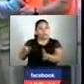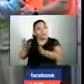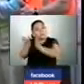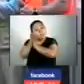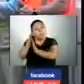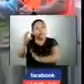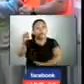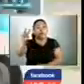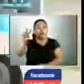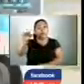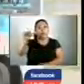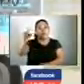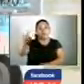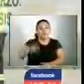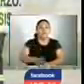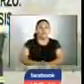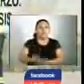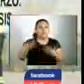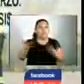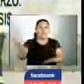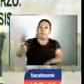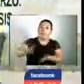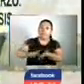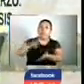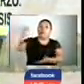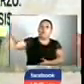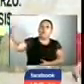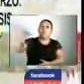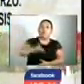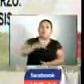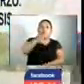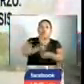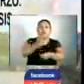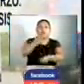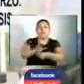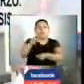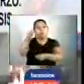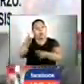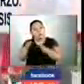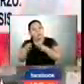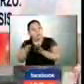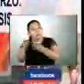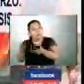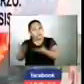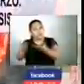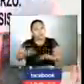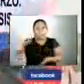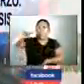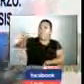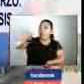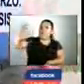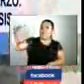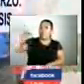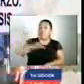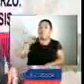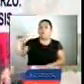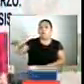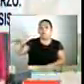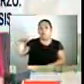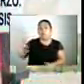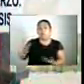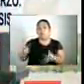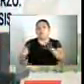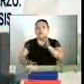mecanismo COVAX. Este es el segundo lote que recibe Guatemala por medio de este mecanismo. El primero fue recibido en marzo pasado